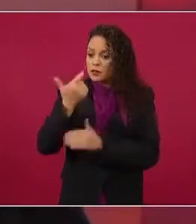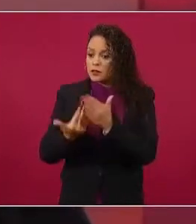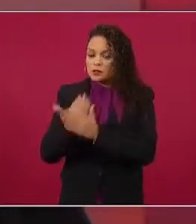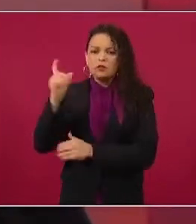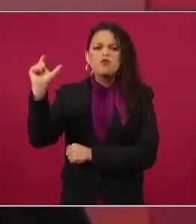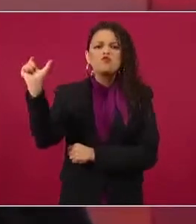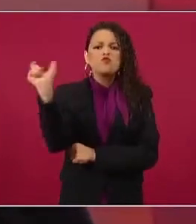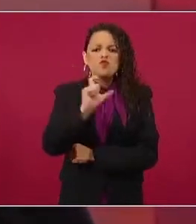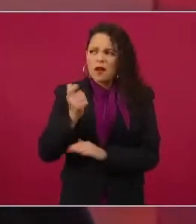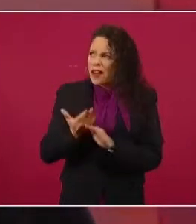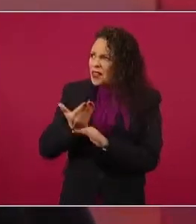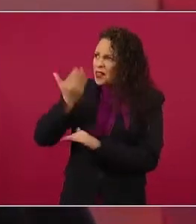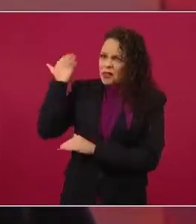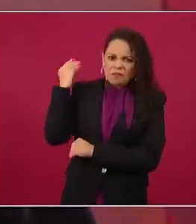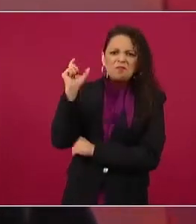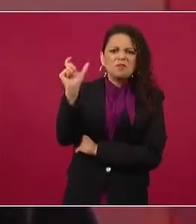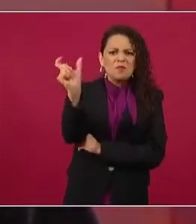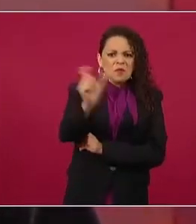Nunca.